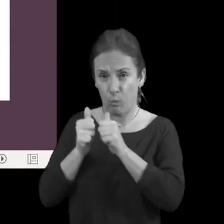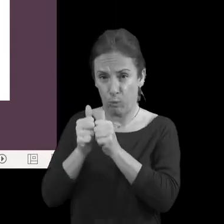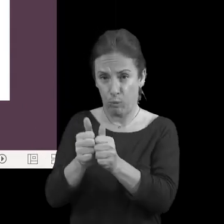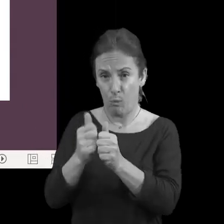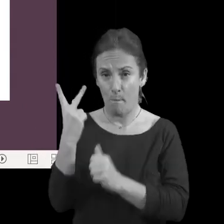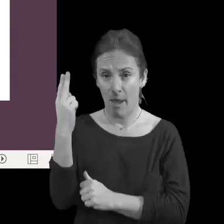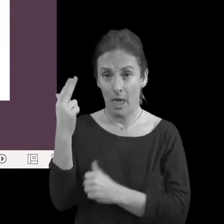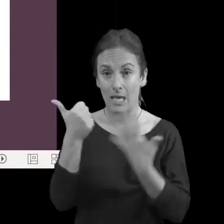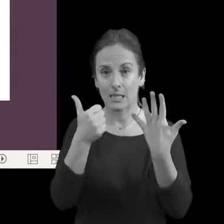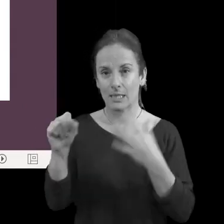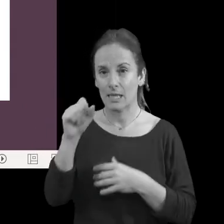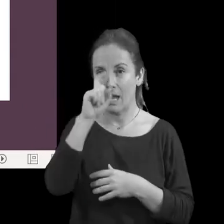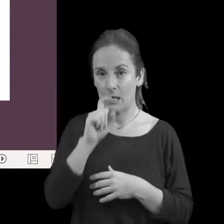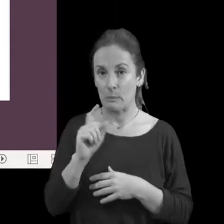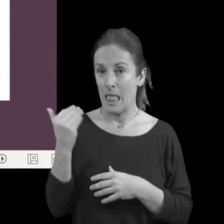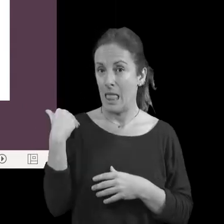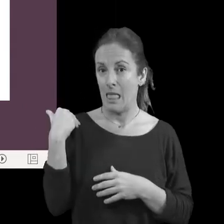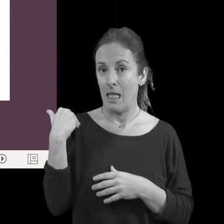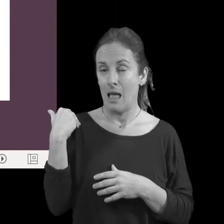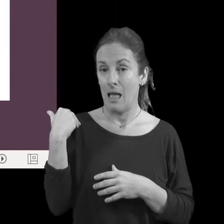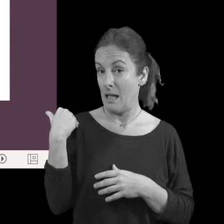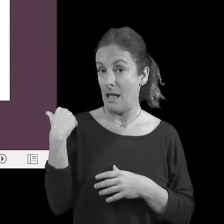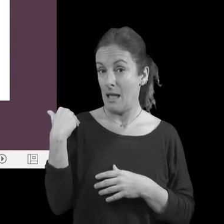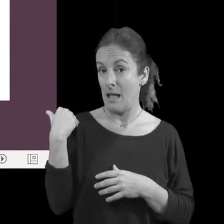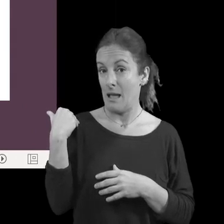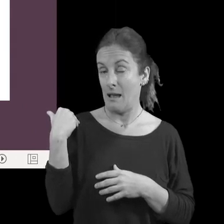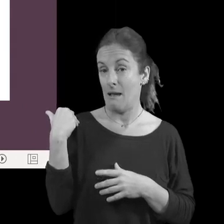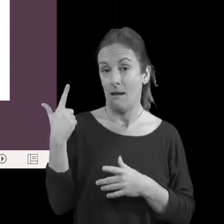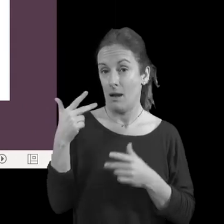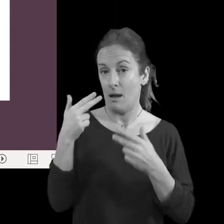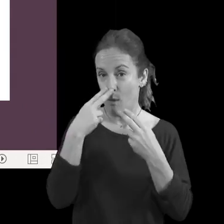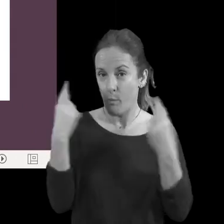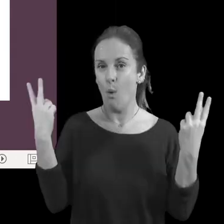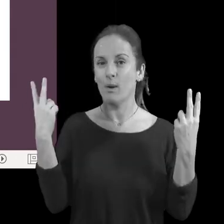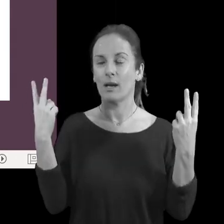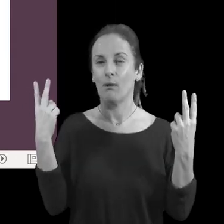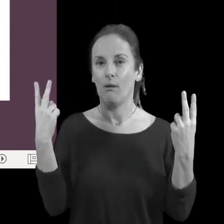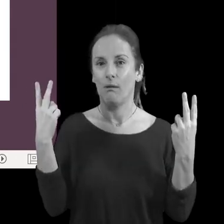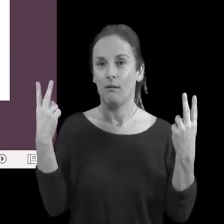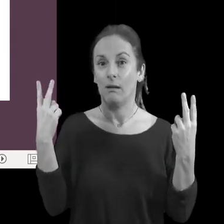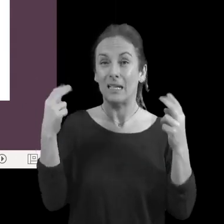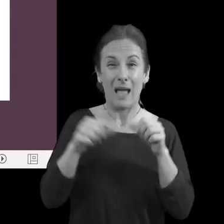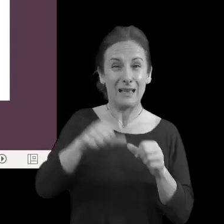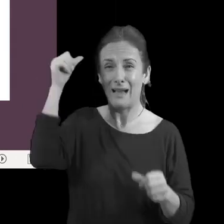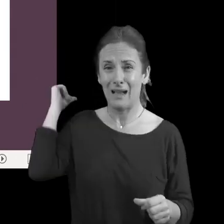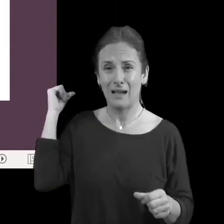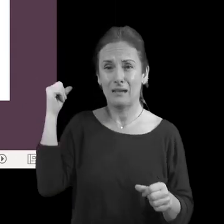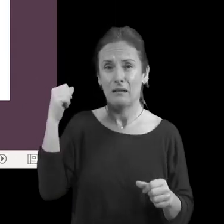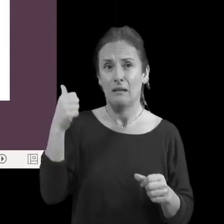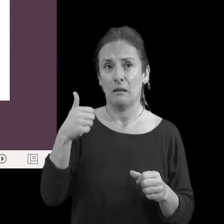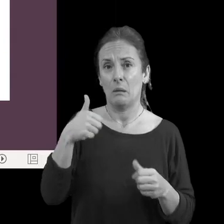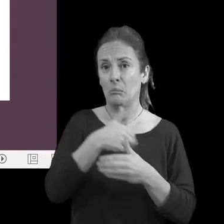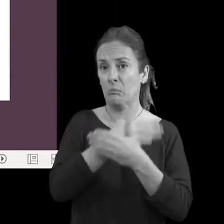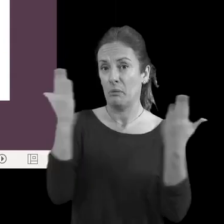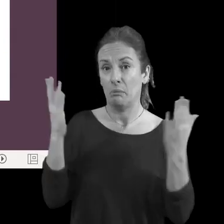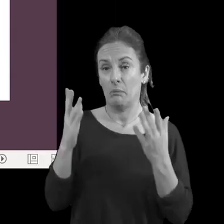poco así, un resumen, un tráiler, contaban que hasta hace pocos años mucha gente de su entorno no sabían que eran pareja, ¿no? Y lo que,